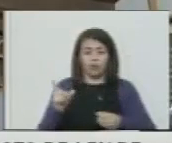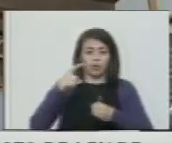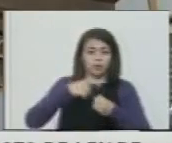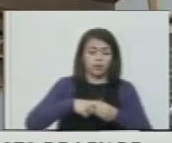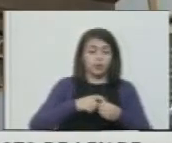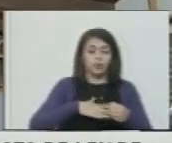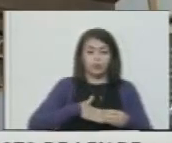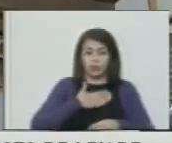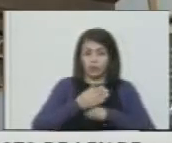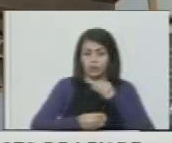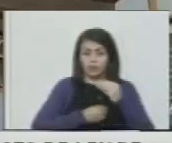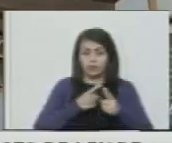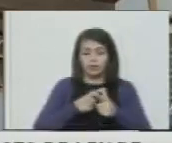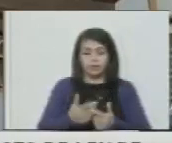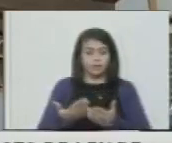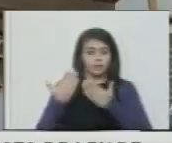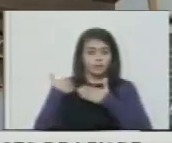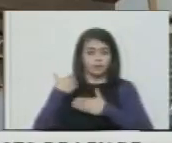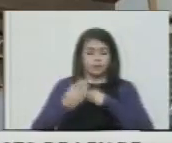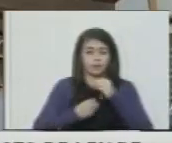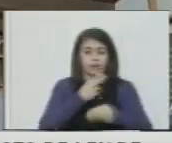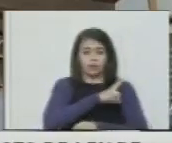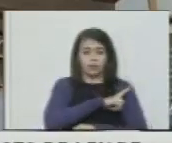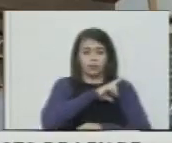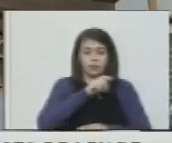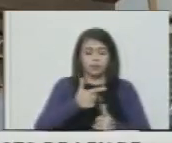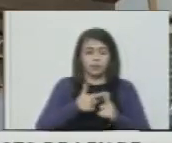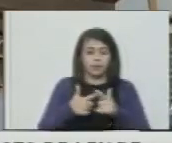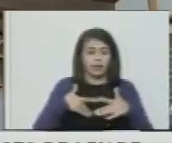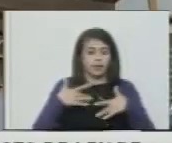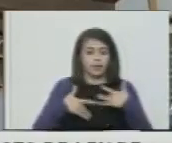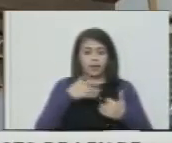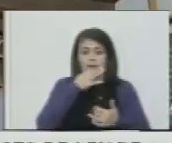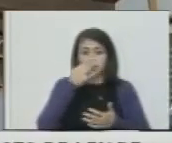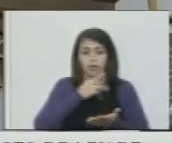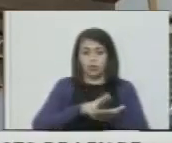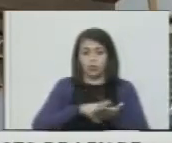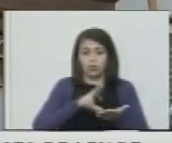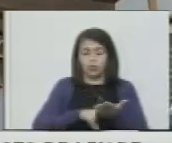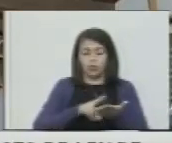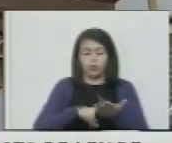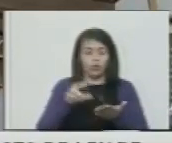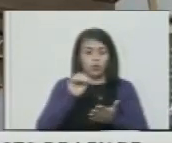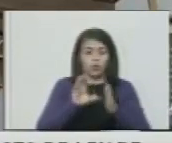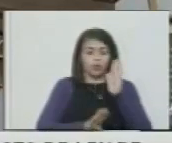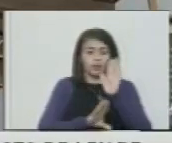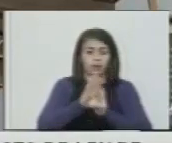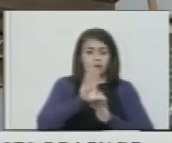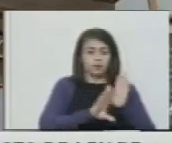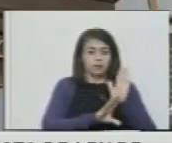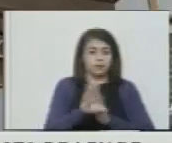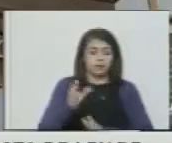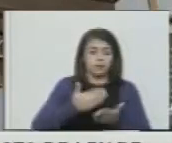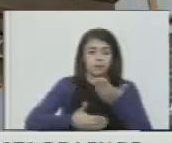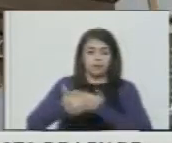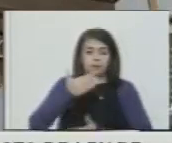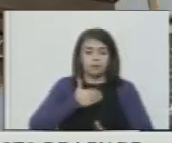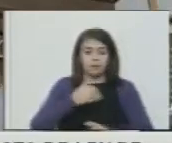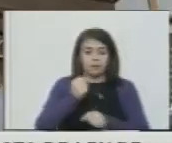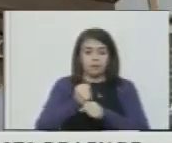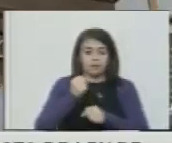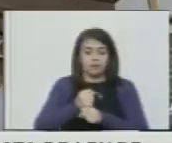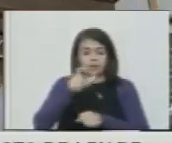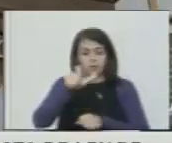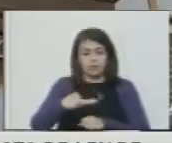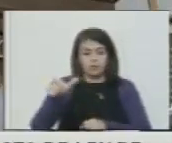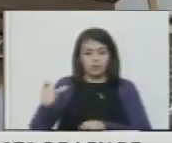manera directa las competencias atribuidas a la superintendencia de la actividad aseguradora o desarrollarlas por intermedio de